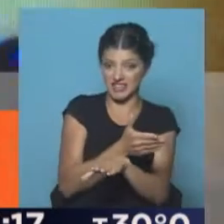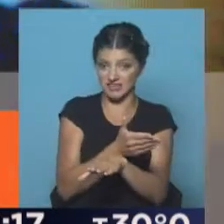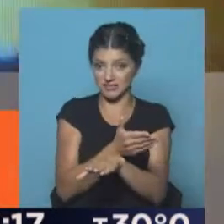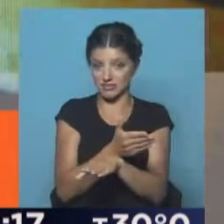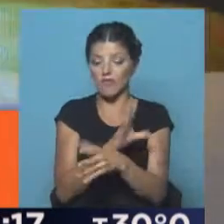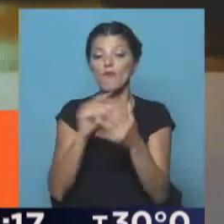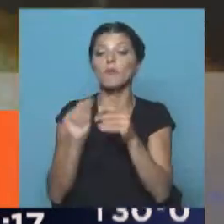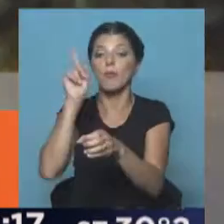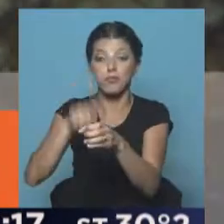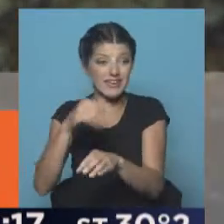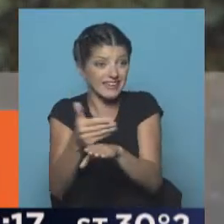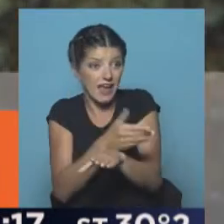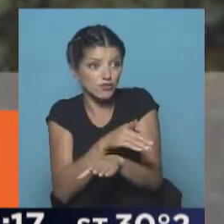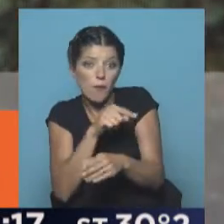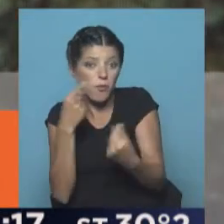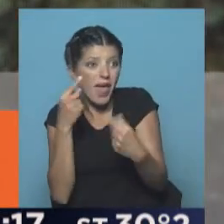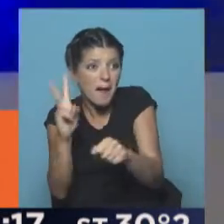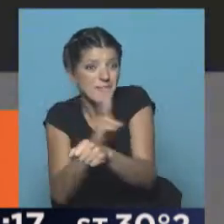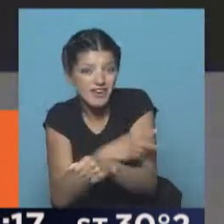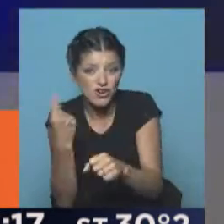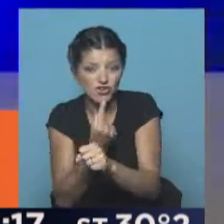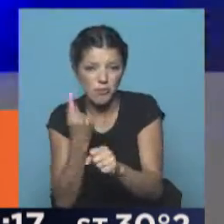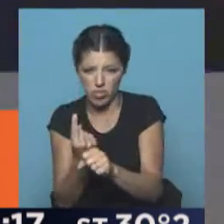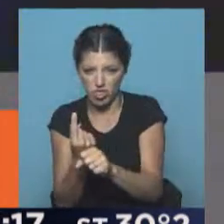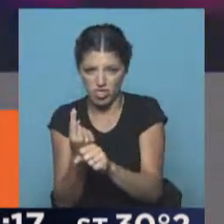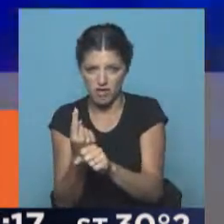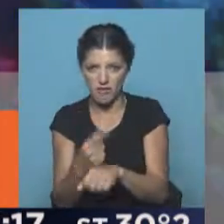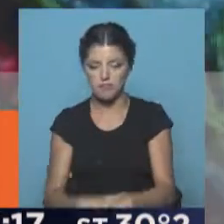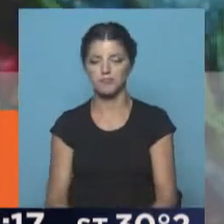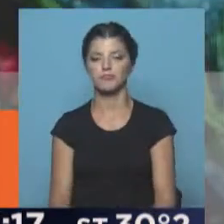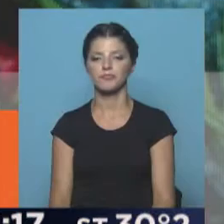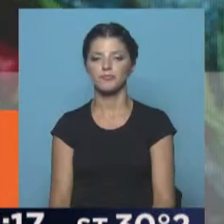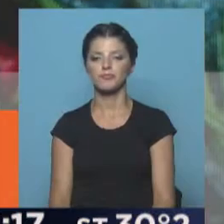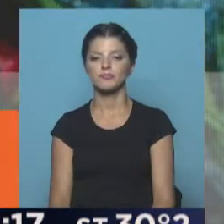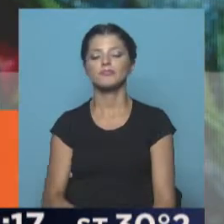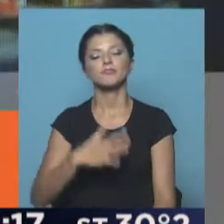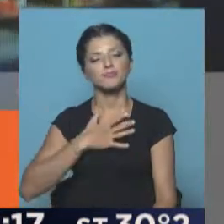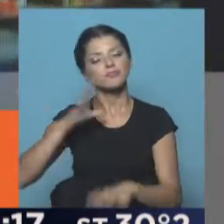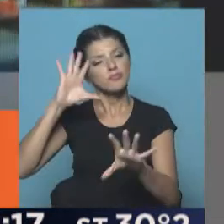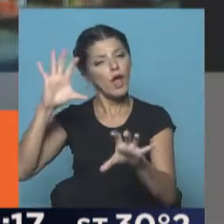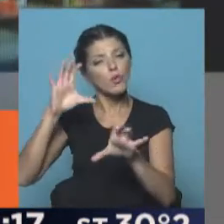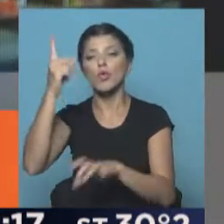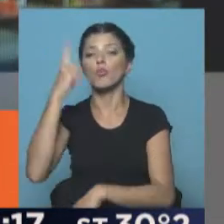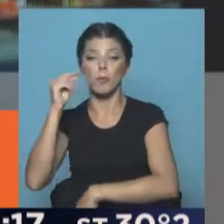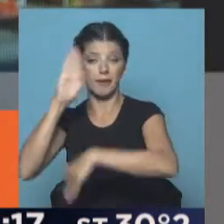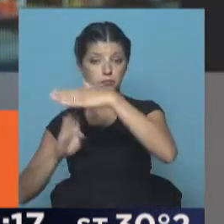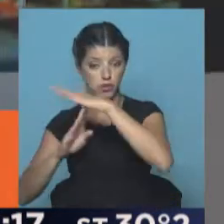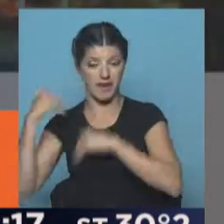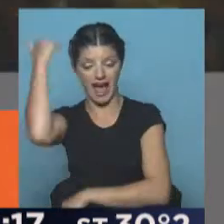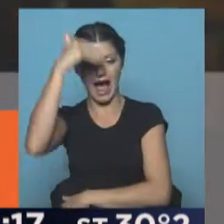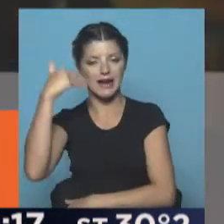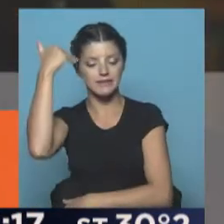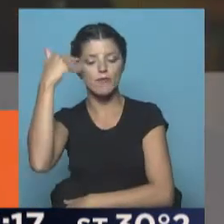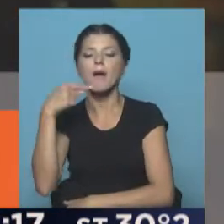difícil de anticipar y de prevenir este tipo de ataques. Sí. Recuerdo una declaración de un dirigente árabe que se preguntaba por qué cuando